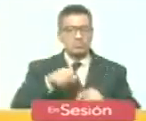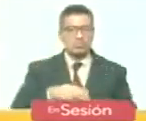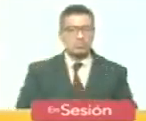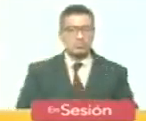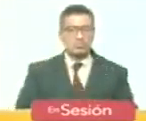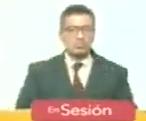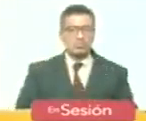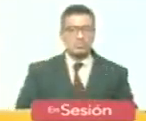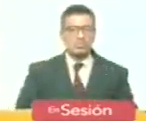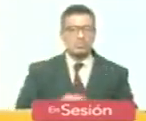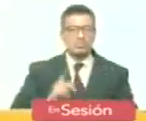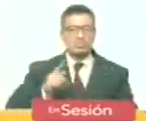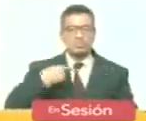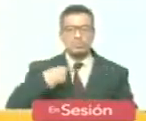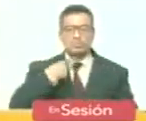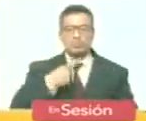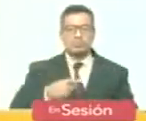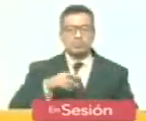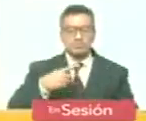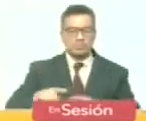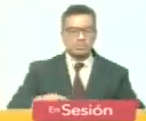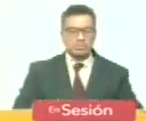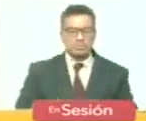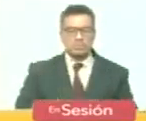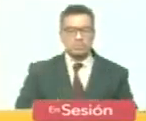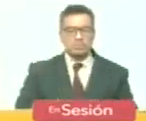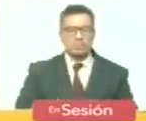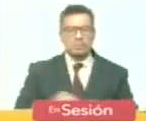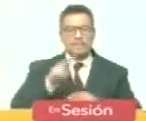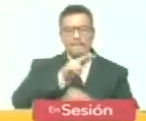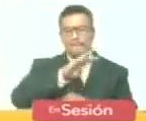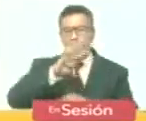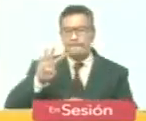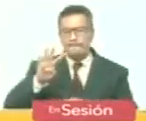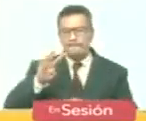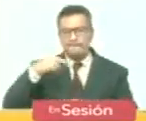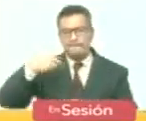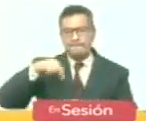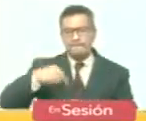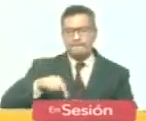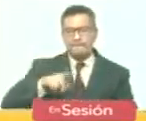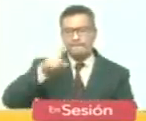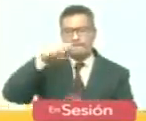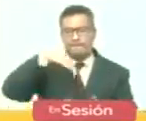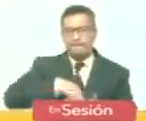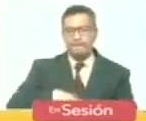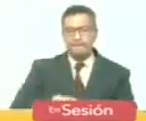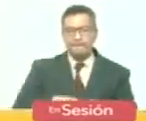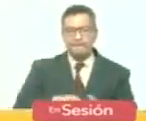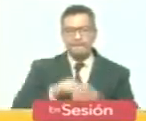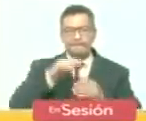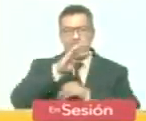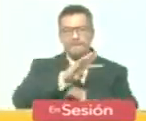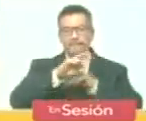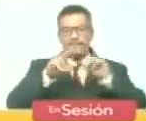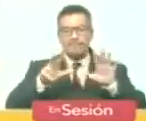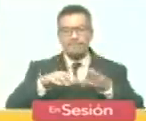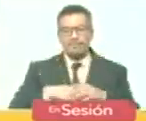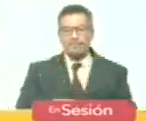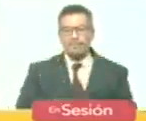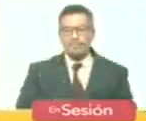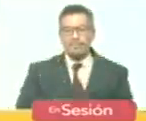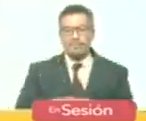profesor Battaglini, no me voy a detener por allí. Pero el 24 de noviembre de 1948,